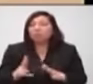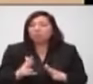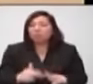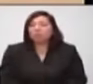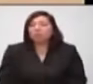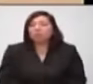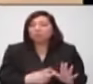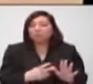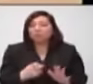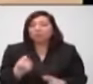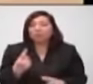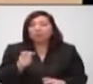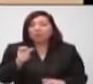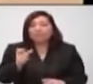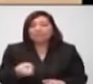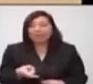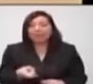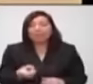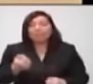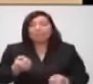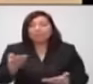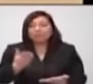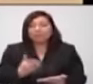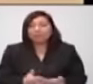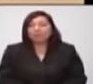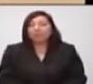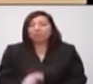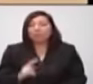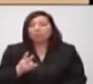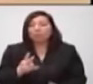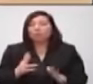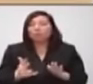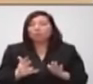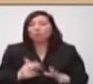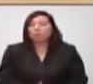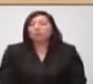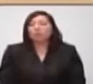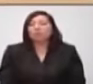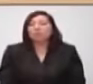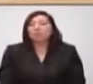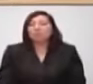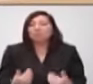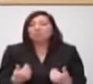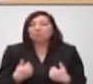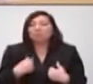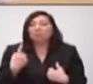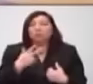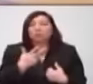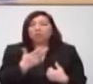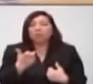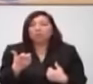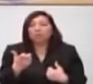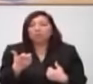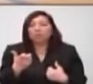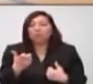atendíamos 711.000 pasajeros al día. En el 2018 vamos a atender